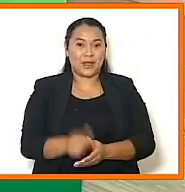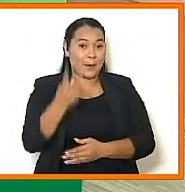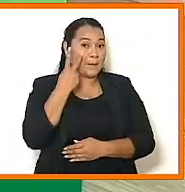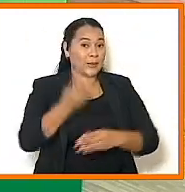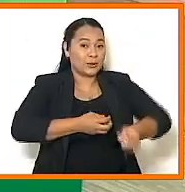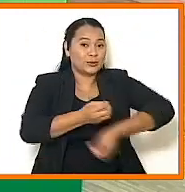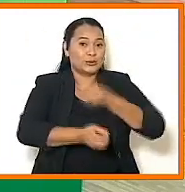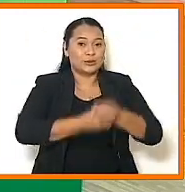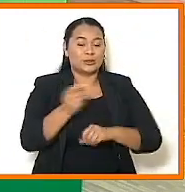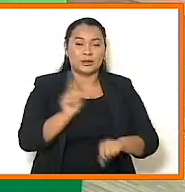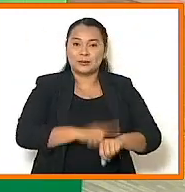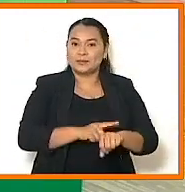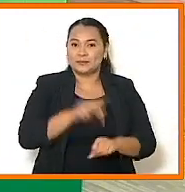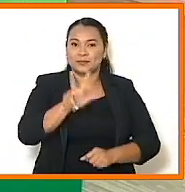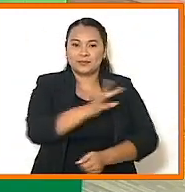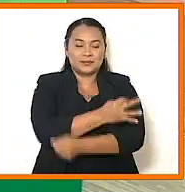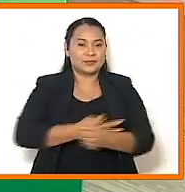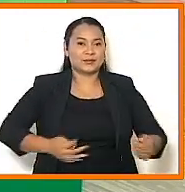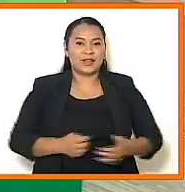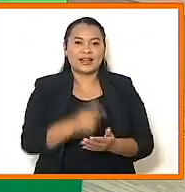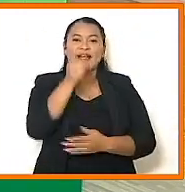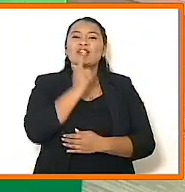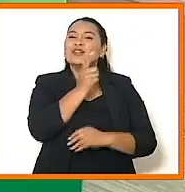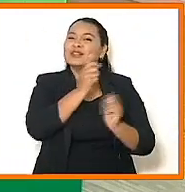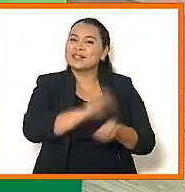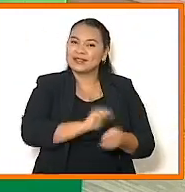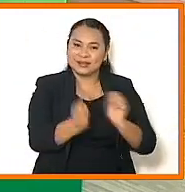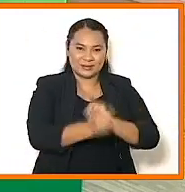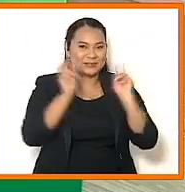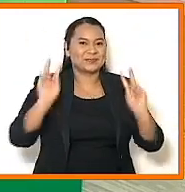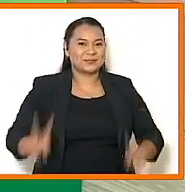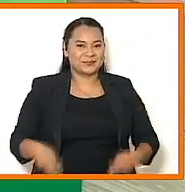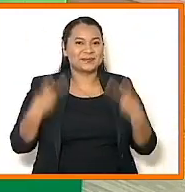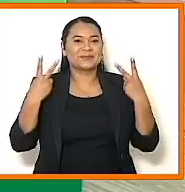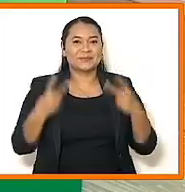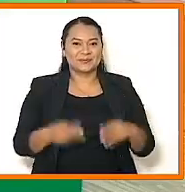de las 3 en punto de la tarde. Loto, te cambia la vida.